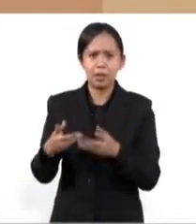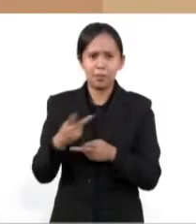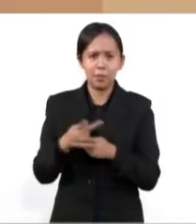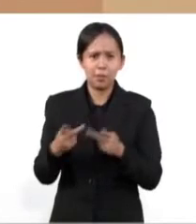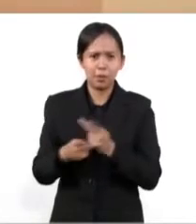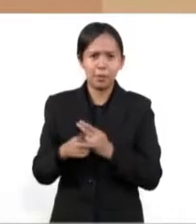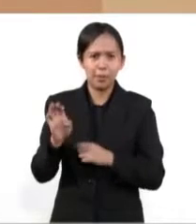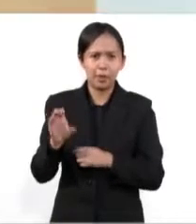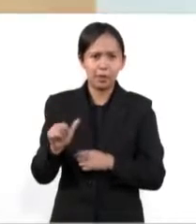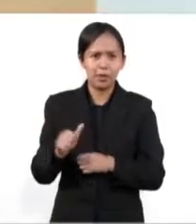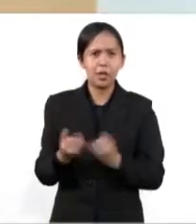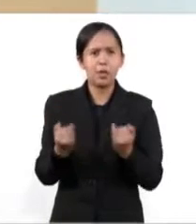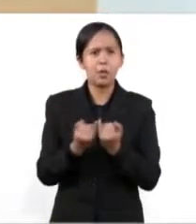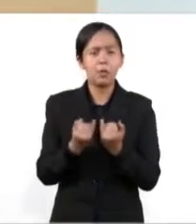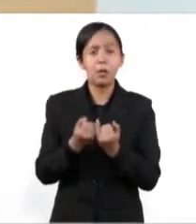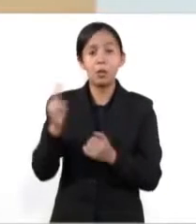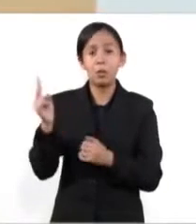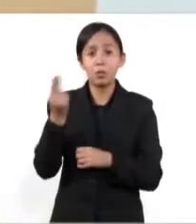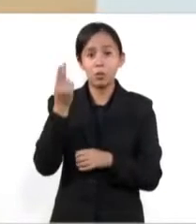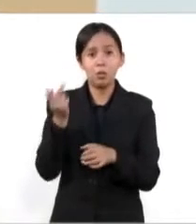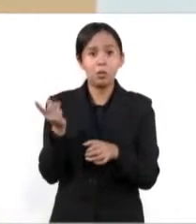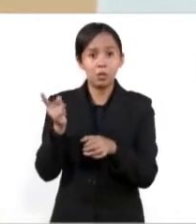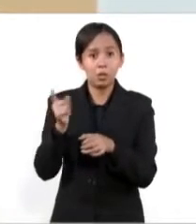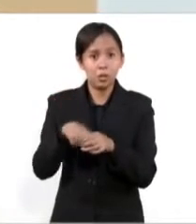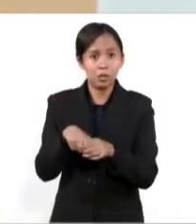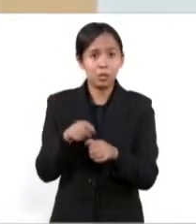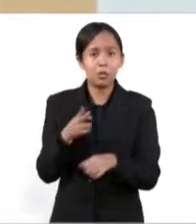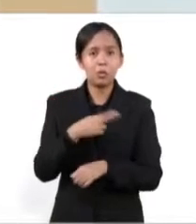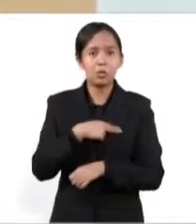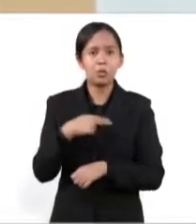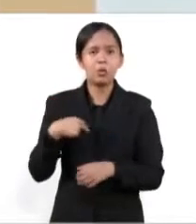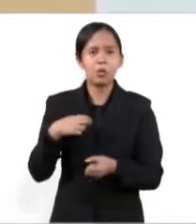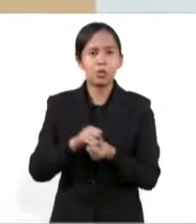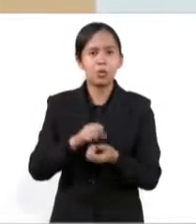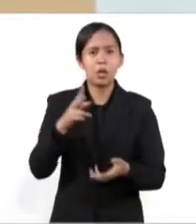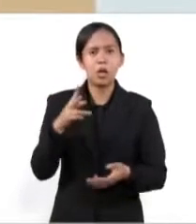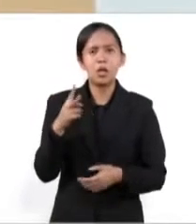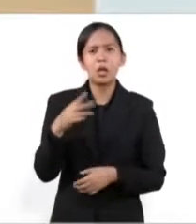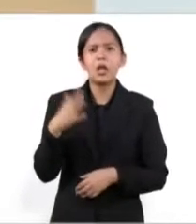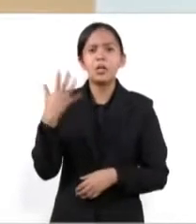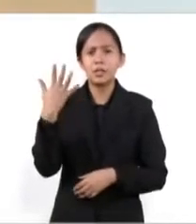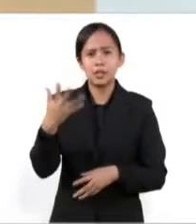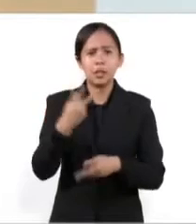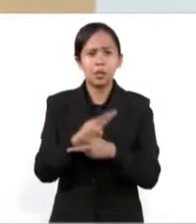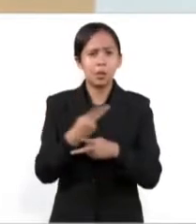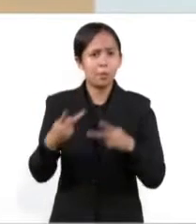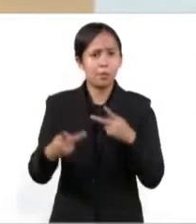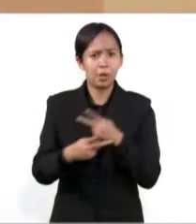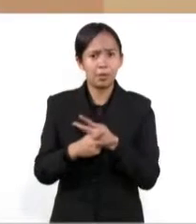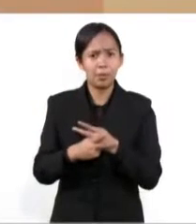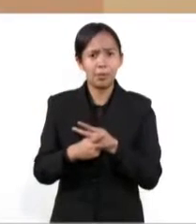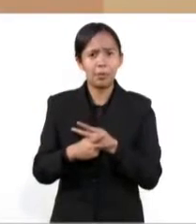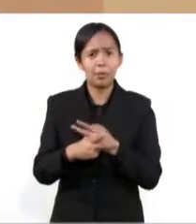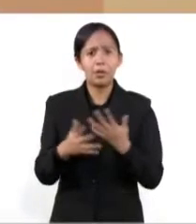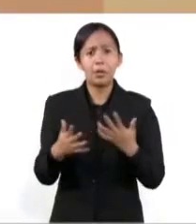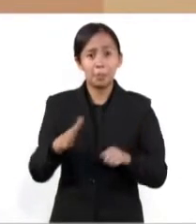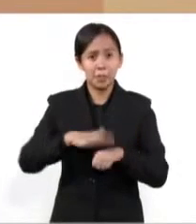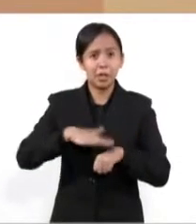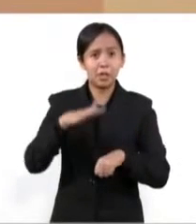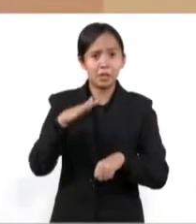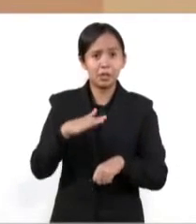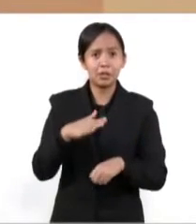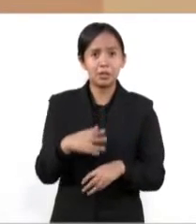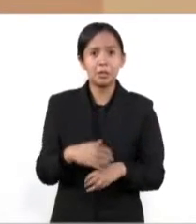también acceder a la universidad. Nosotros hemos hecho 5 preparatorias más del Instituto de Educación